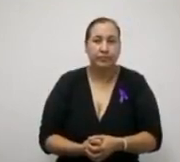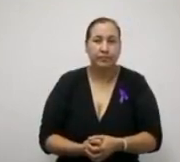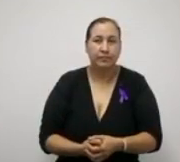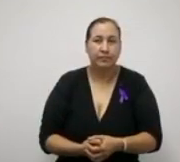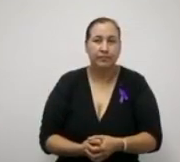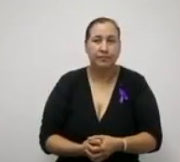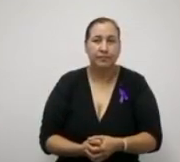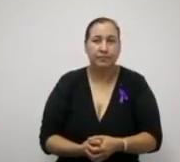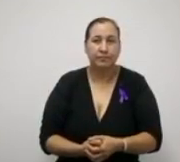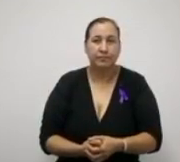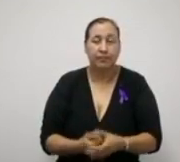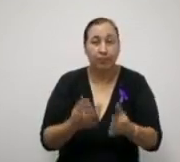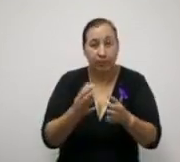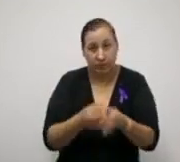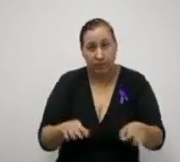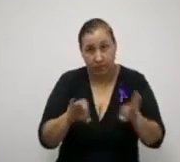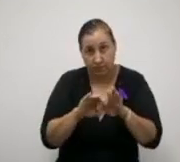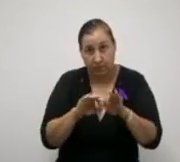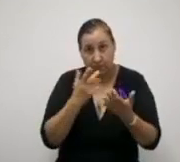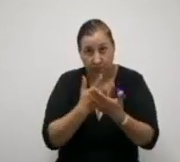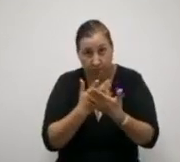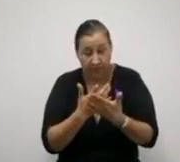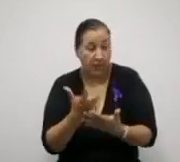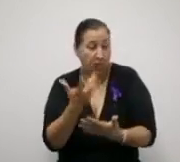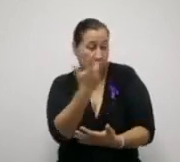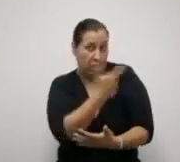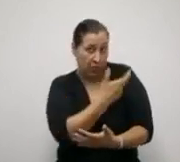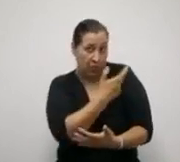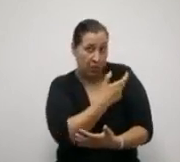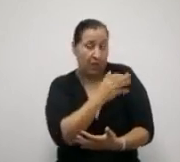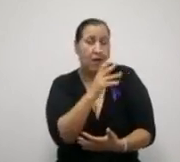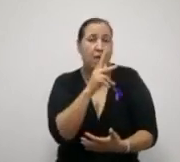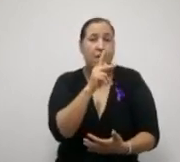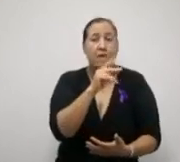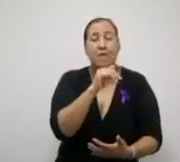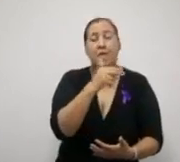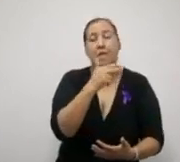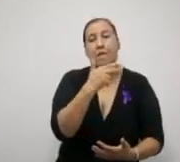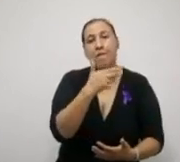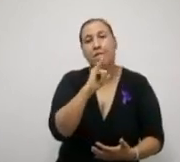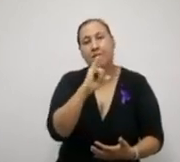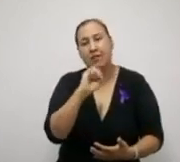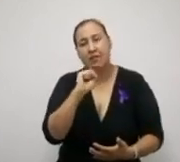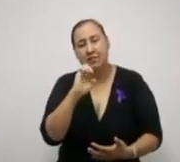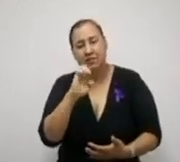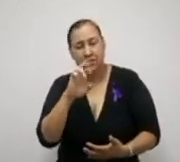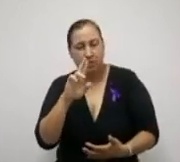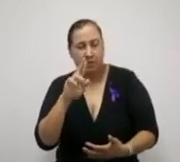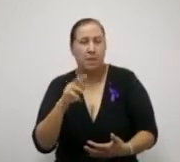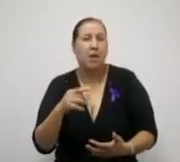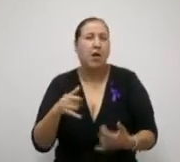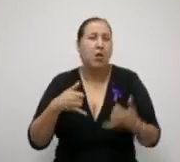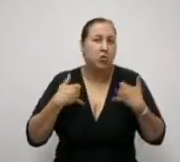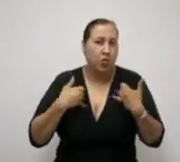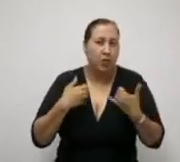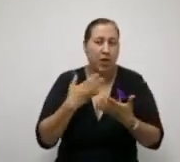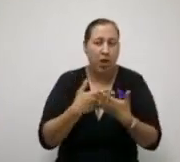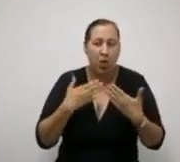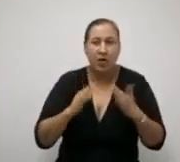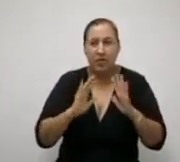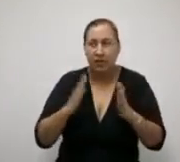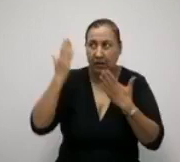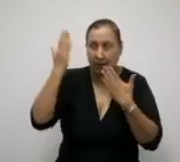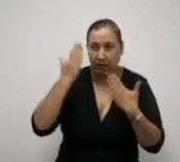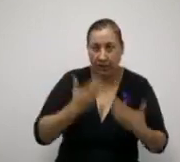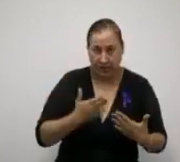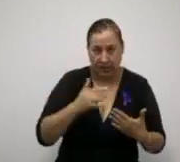que nos encontramos a la espera de la llegada de la vacuna Pfizer para adolescentes al Estado. Una vez que arribe al Estado, a